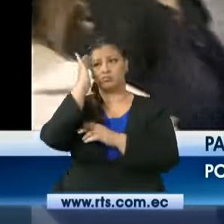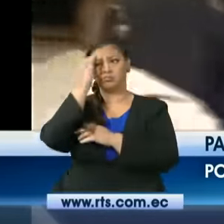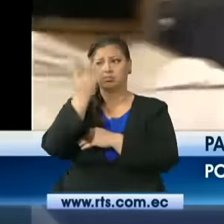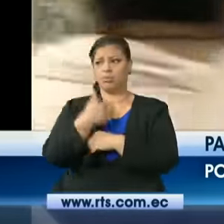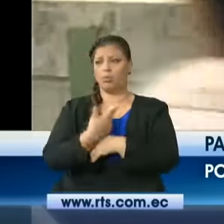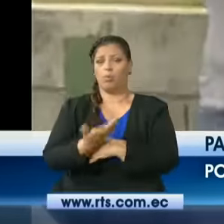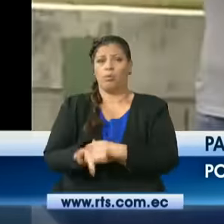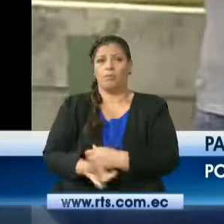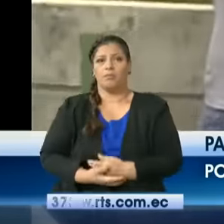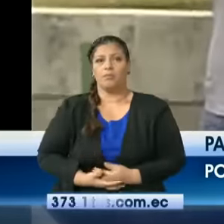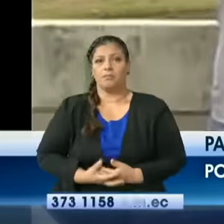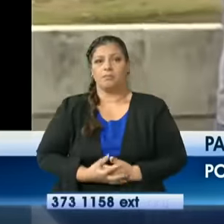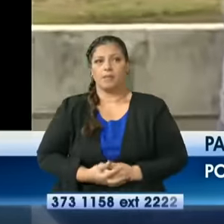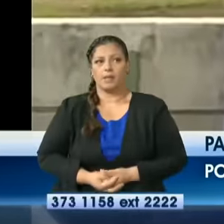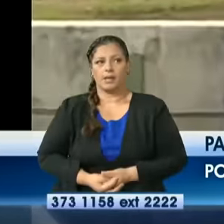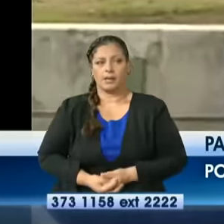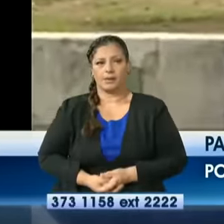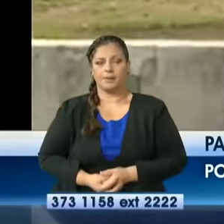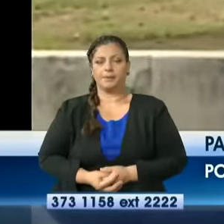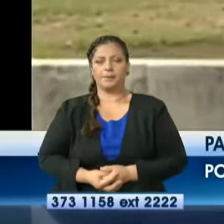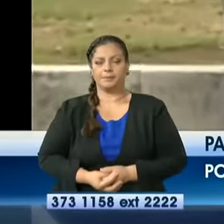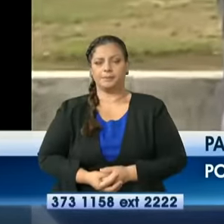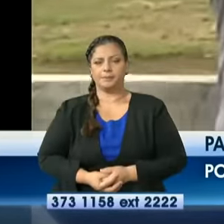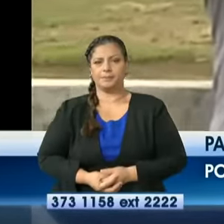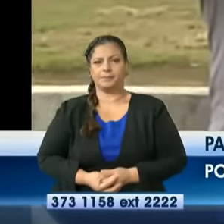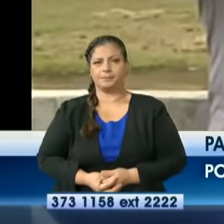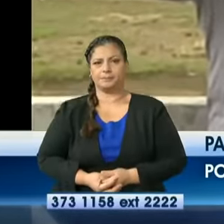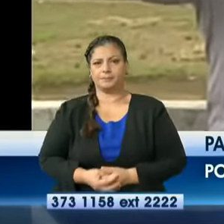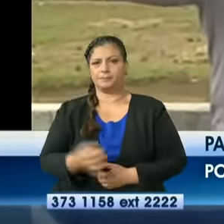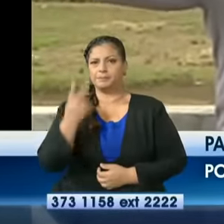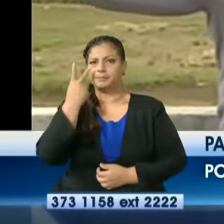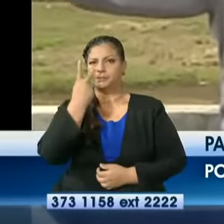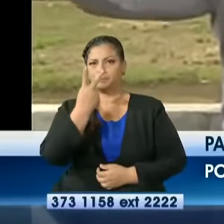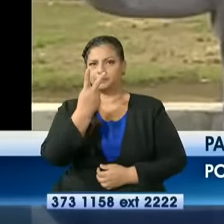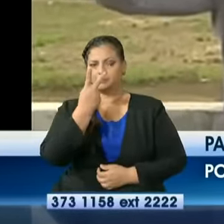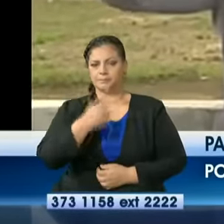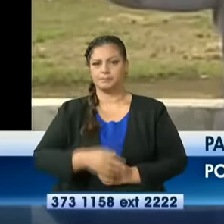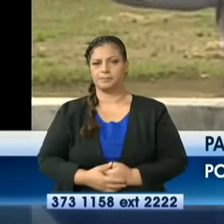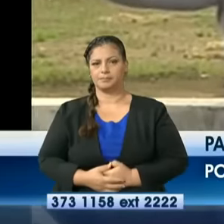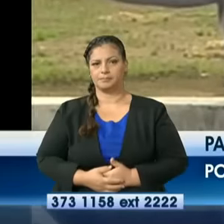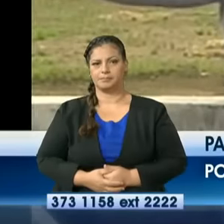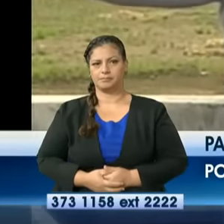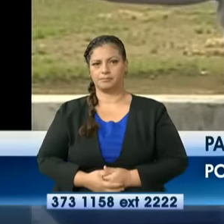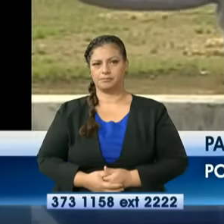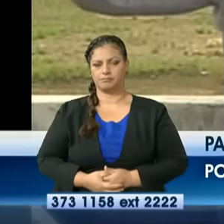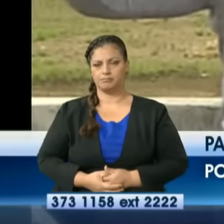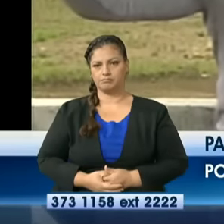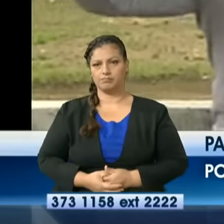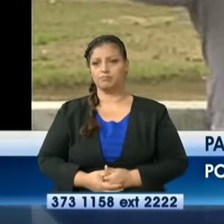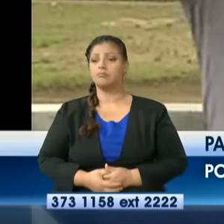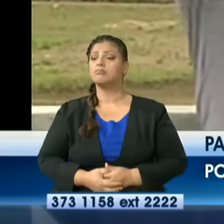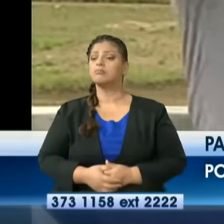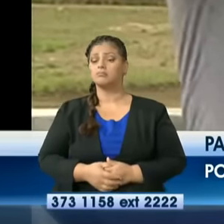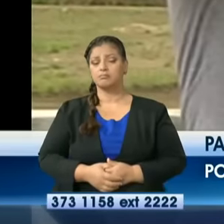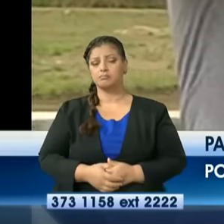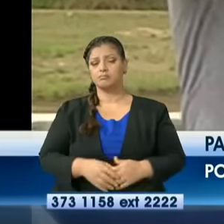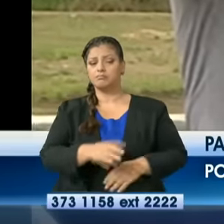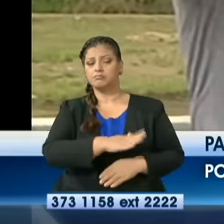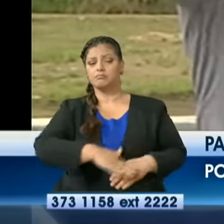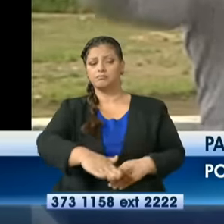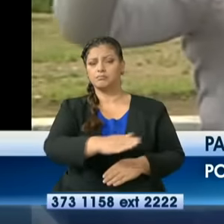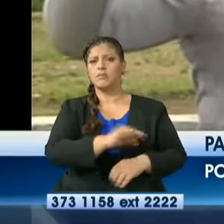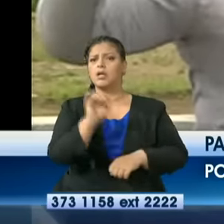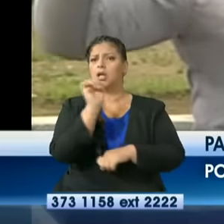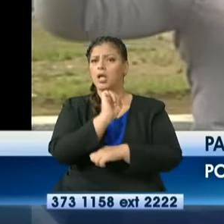ha puesto ahí, en la parte de ahí ha puesto, dice, zona de parqueo provisional para la unidad educativa Sara Flor Jiménez, que supuestamente